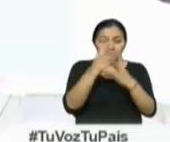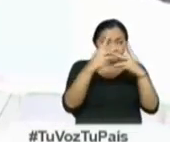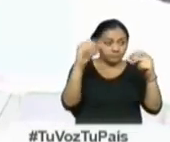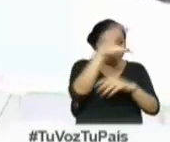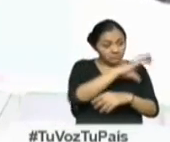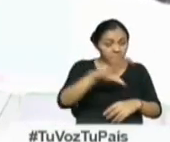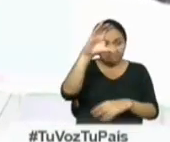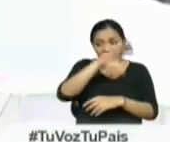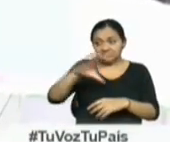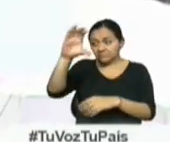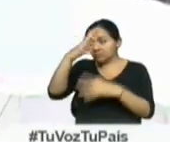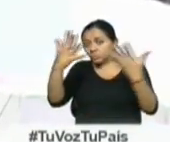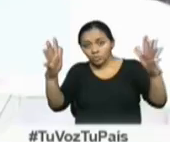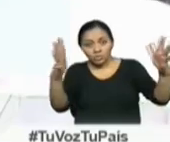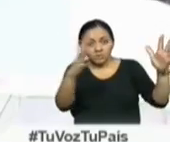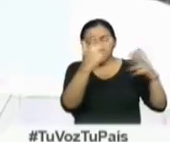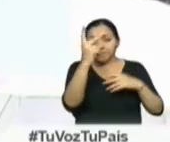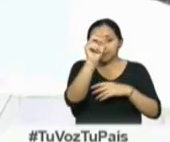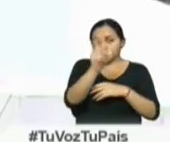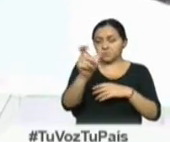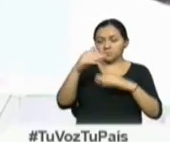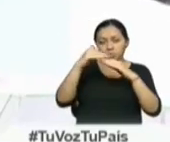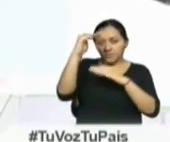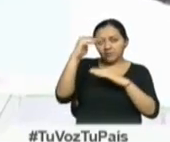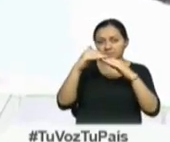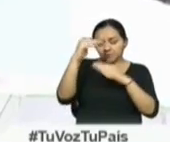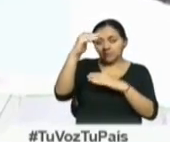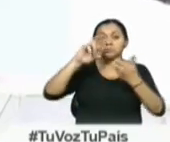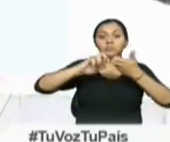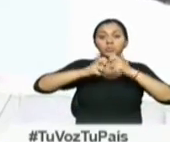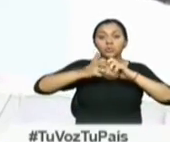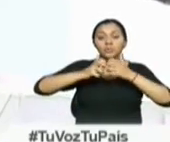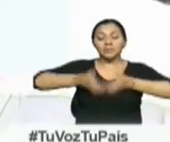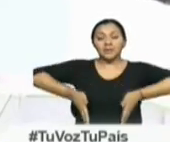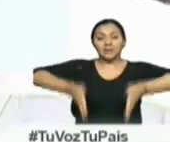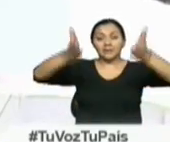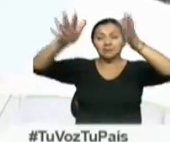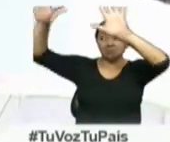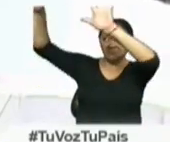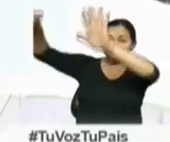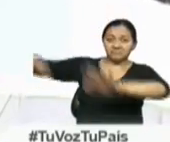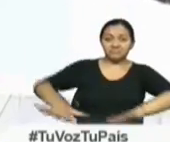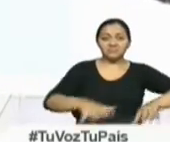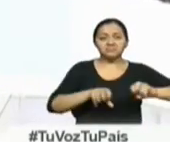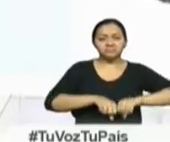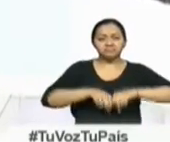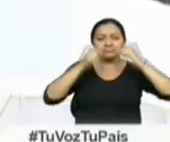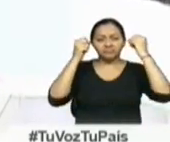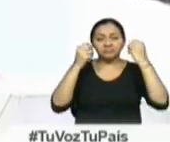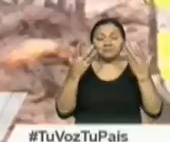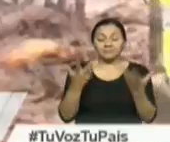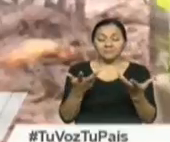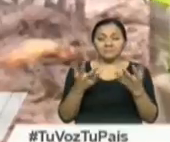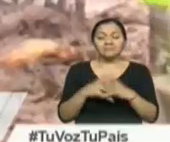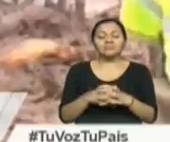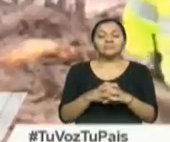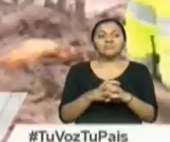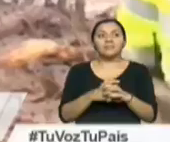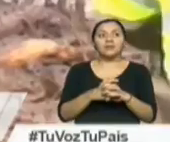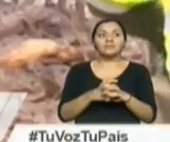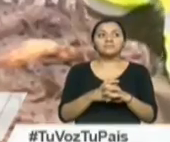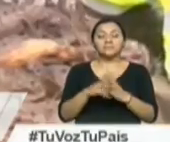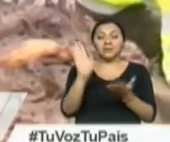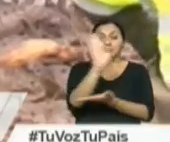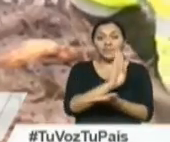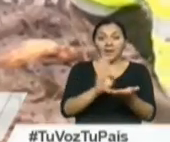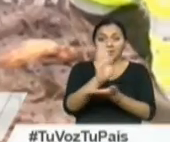desaparecidos, tenemos afectación en vías por deslizamientos, por derrumbes, por inundaciones y por avalanchas. Los barrios